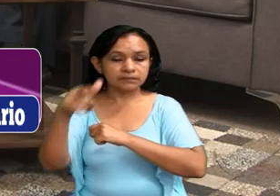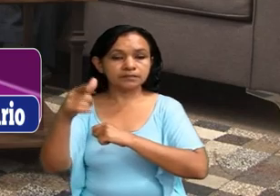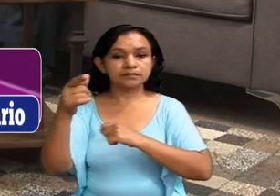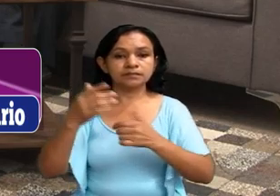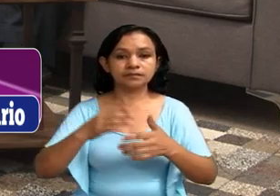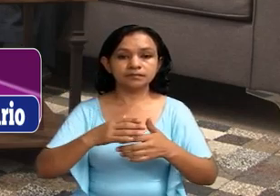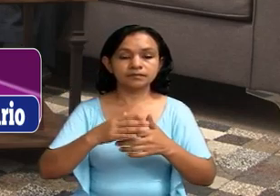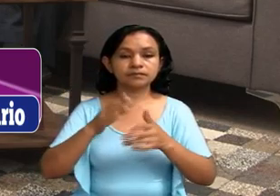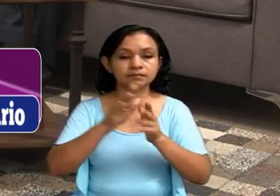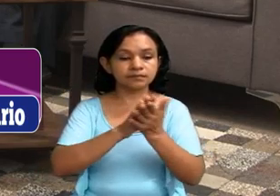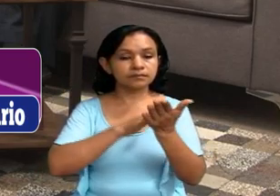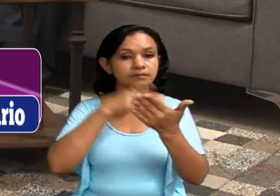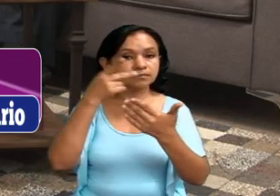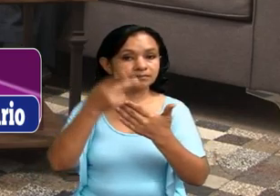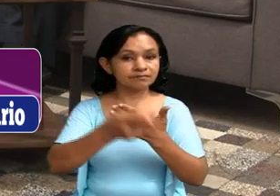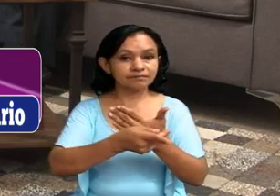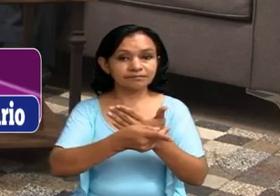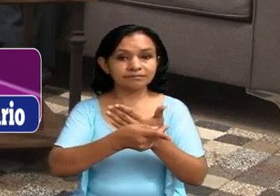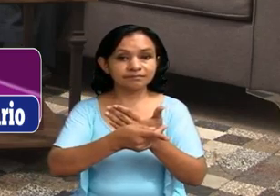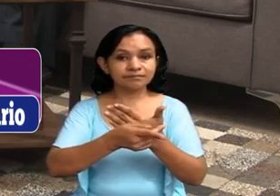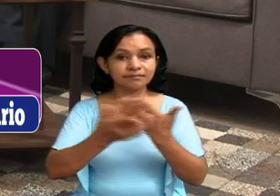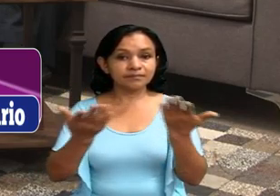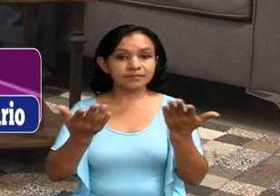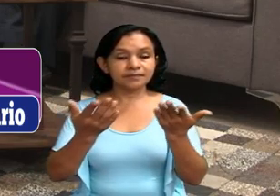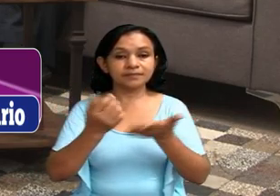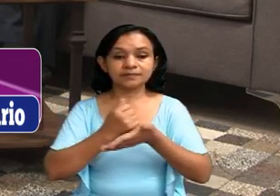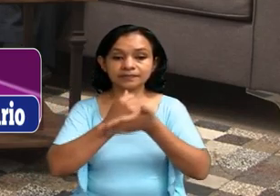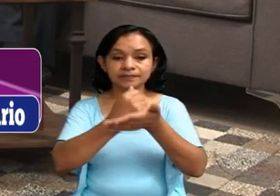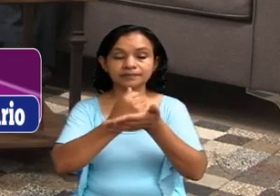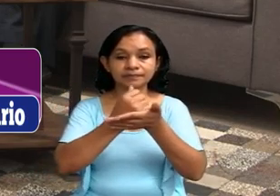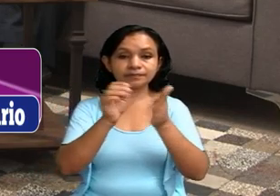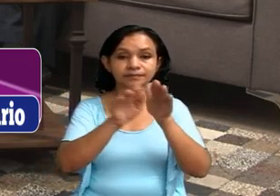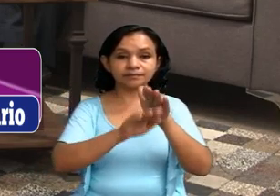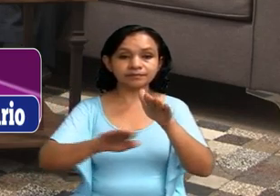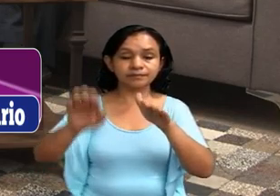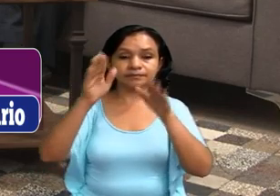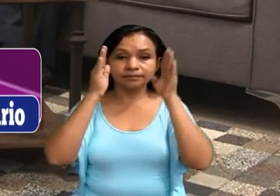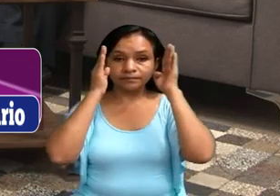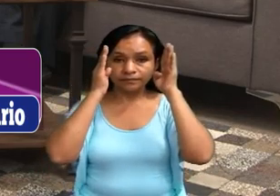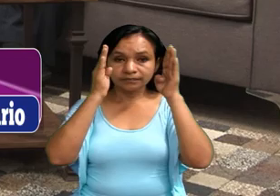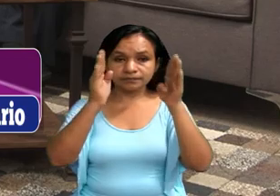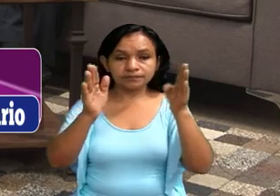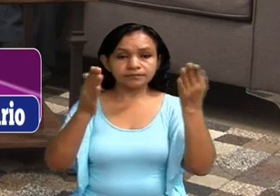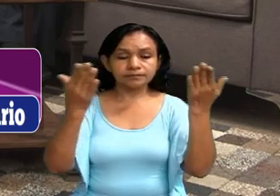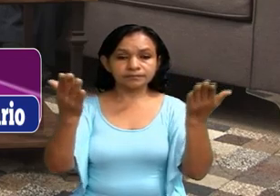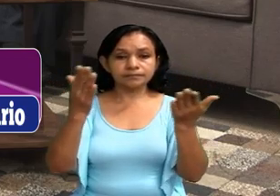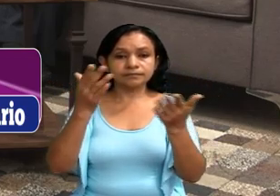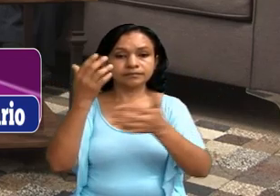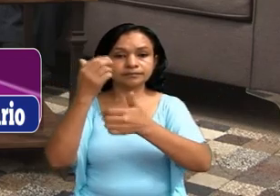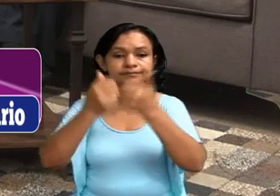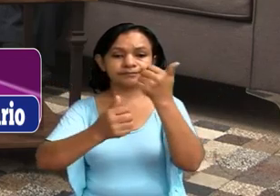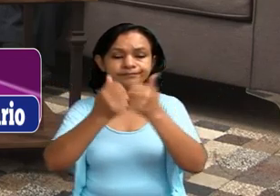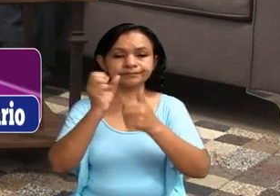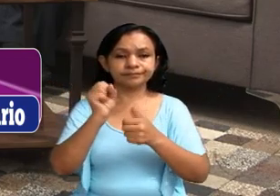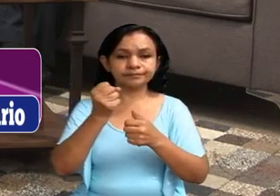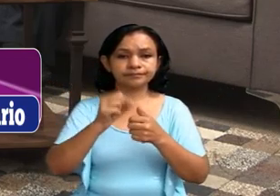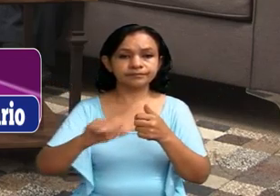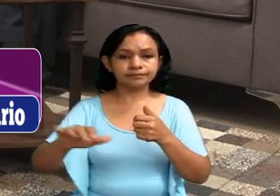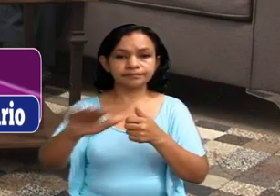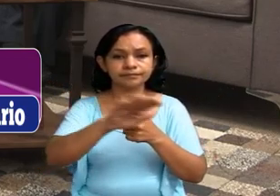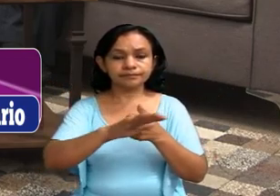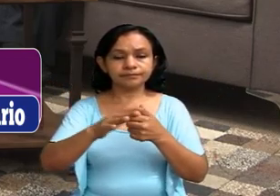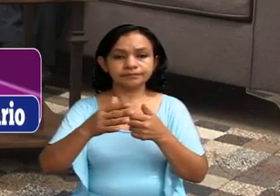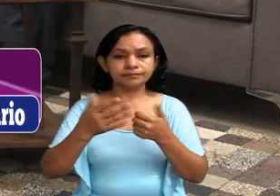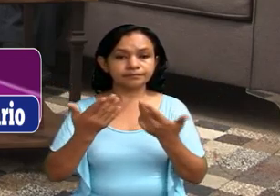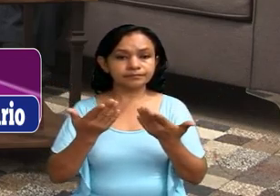países estos programas sirven o están más en función de un problema social que